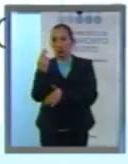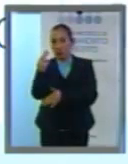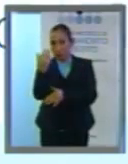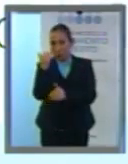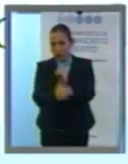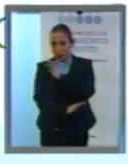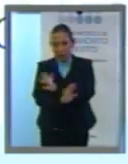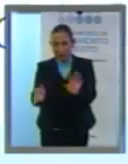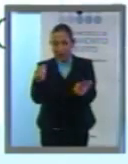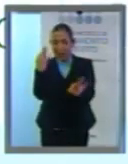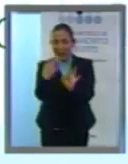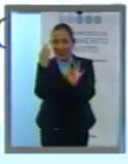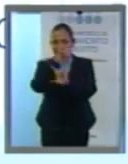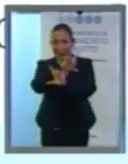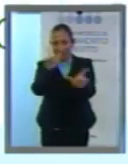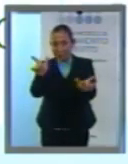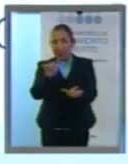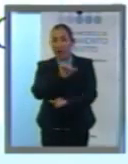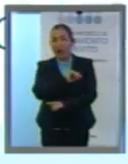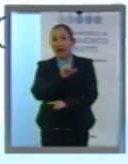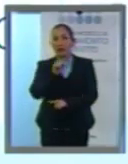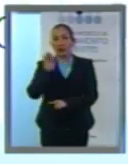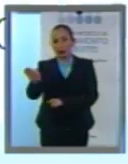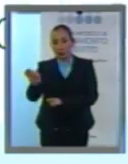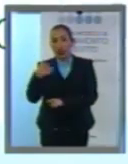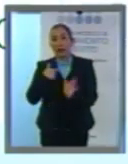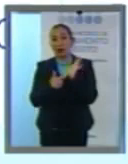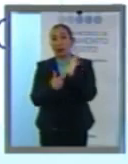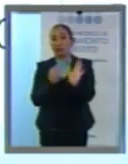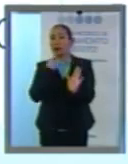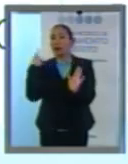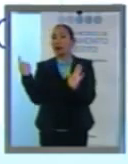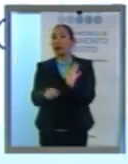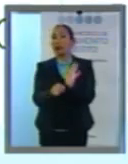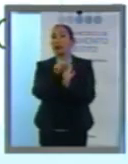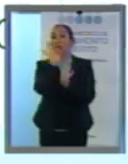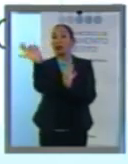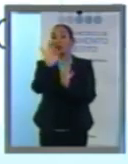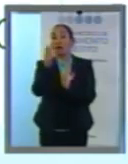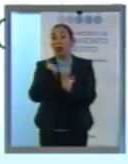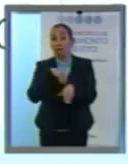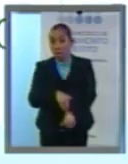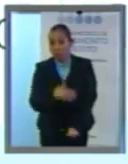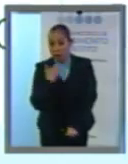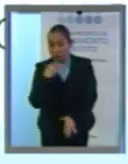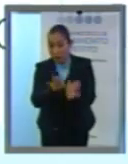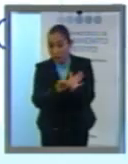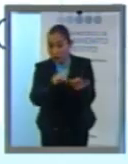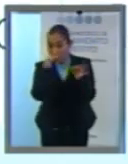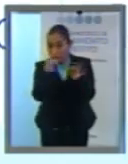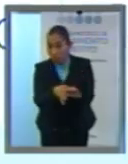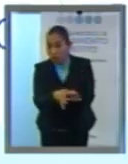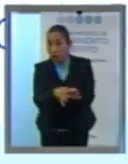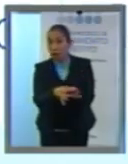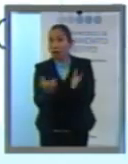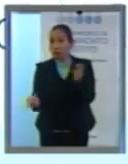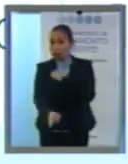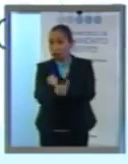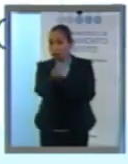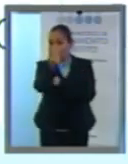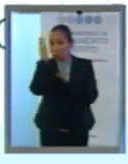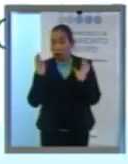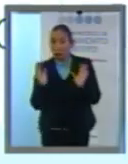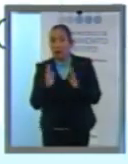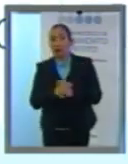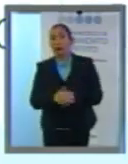noviembre. La ASF presentará denuncia en caso de que no se cumpla esta fecha de entrega. Bueno, eso es muy, muy particular. A